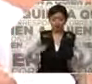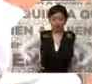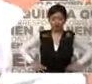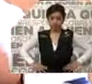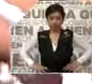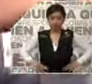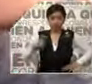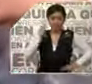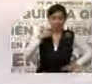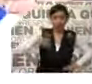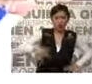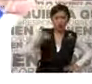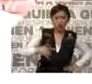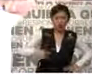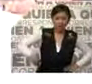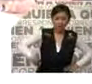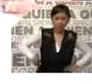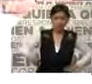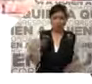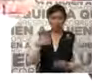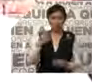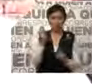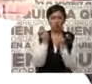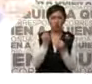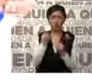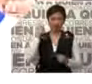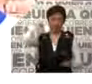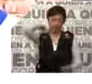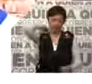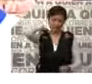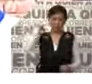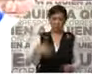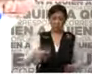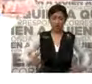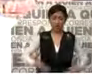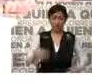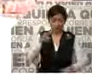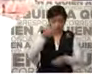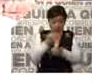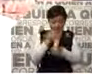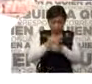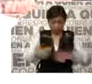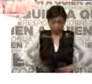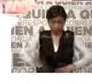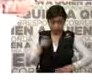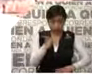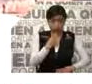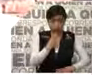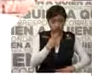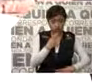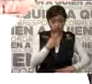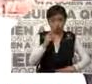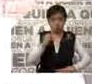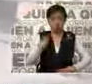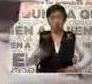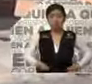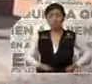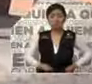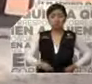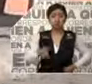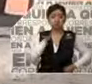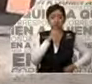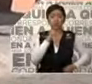a disminuir el dolor. El dolor de espalda está muy fuerte. ¿Y el corset que usas, sí te sigue sirviendo o no? Ya no me viene.